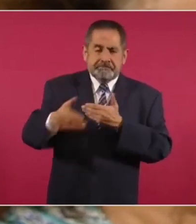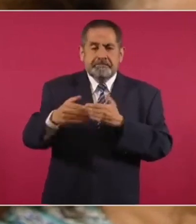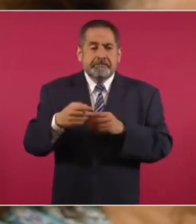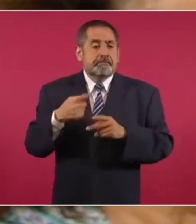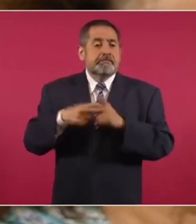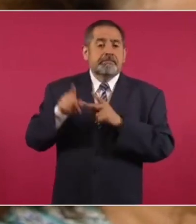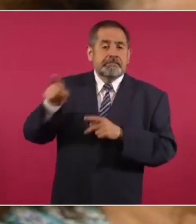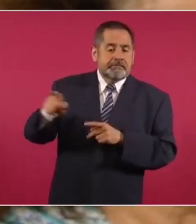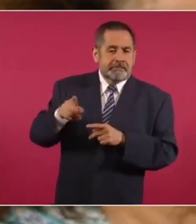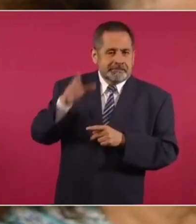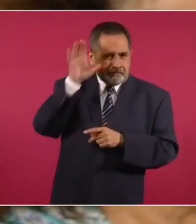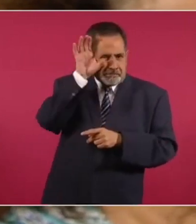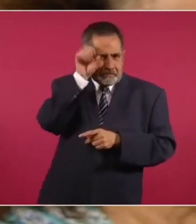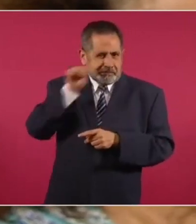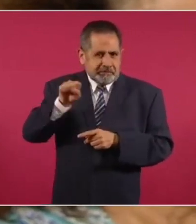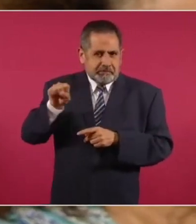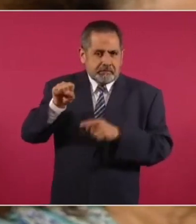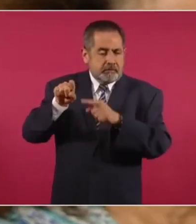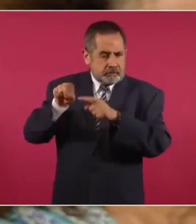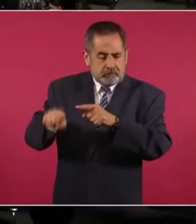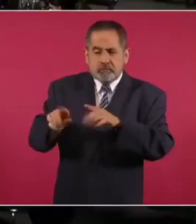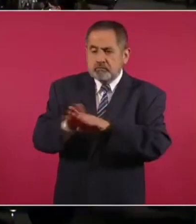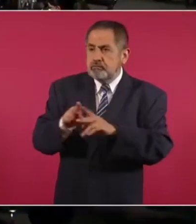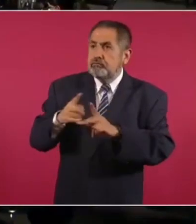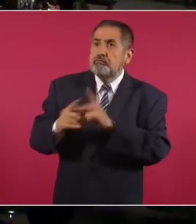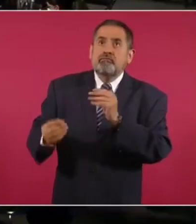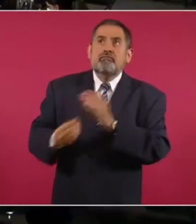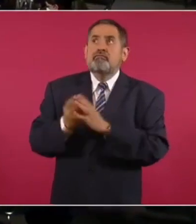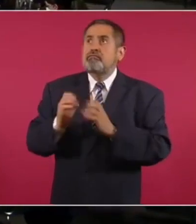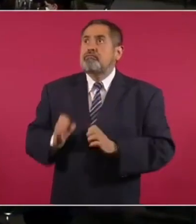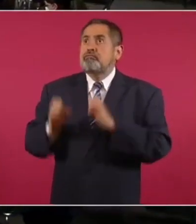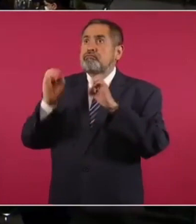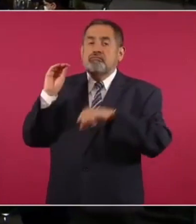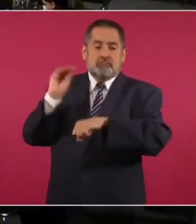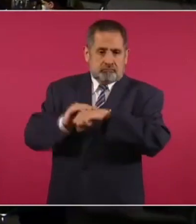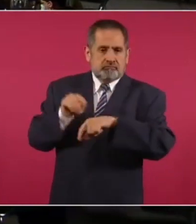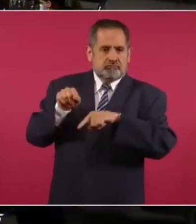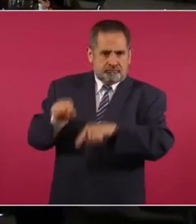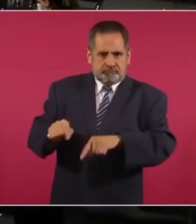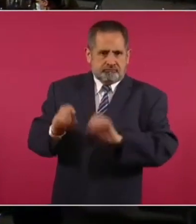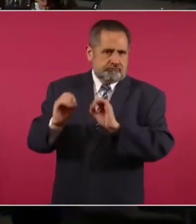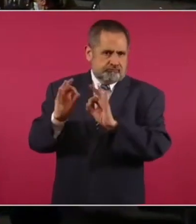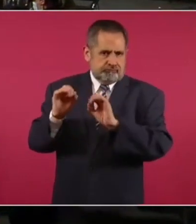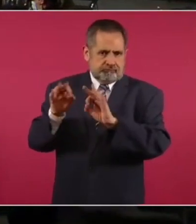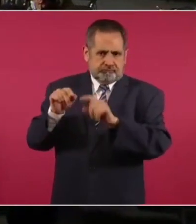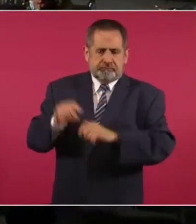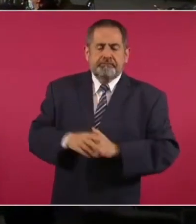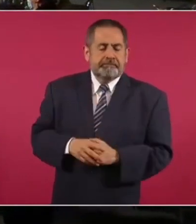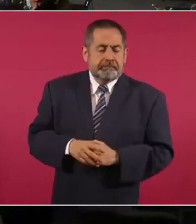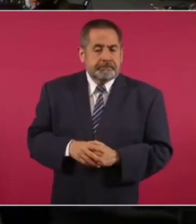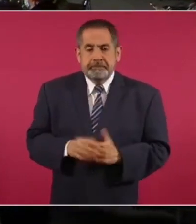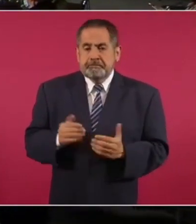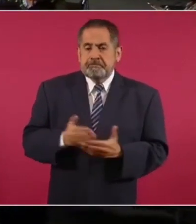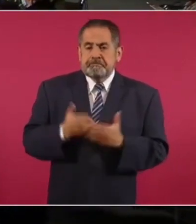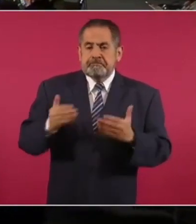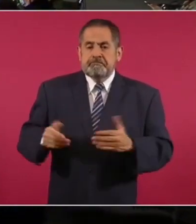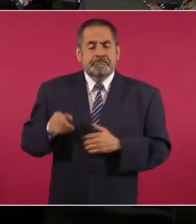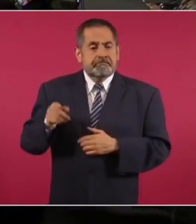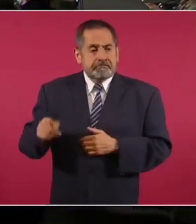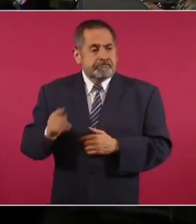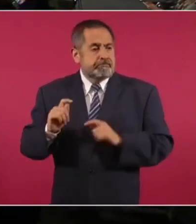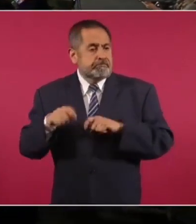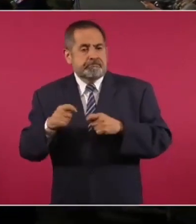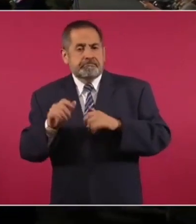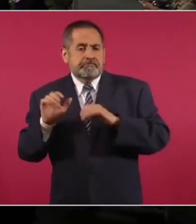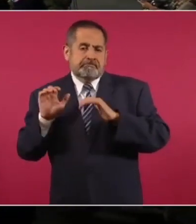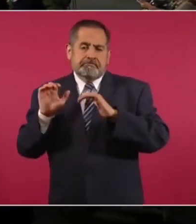la ceremonia de inicio de las adecuaciones del inmueble donde operará este centro. Actualmente se están contratando a